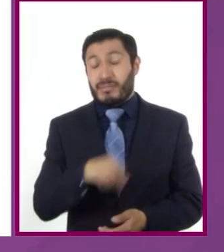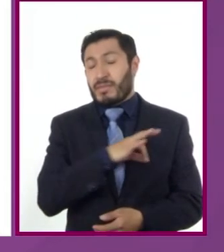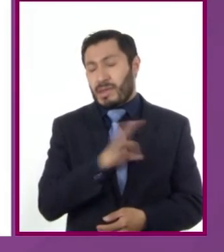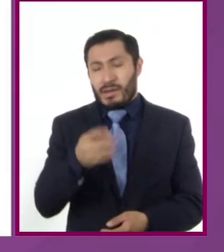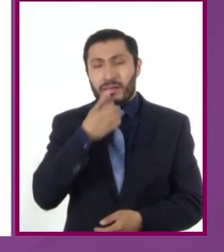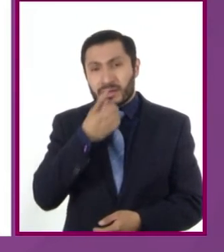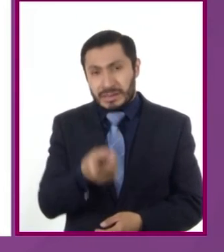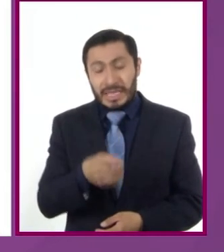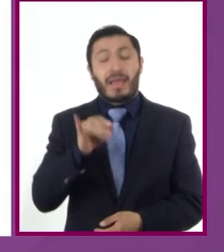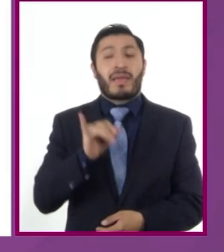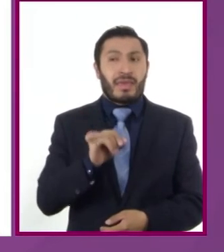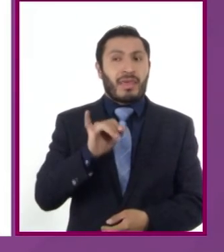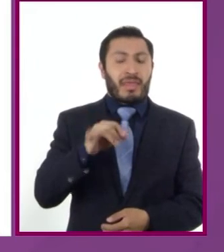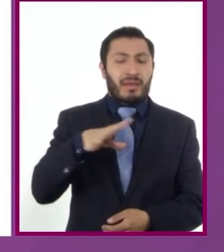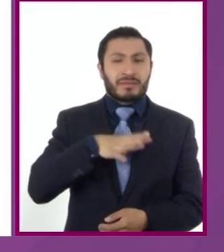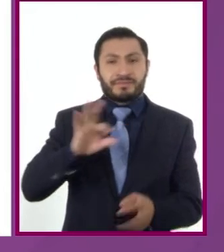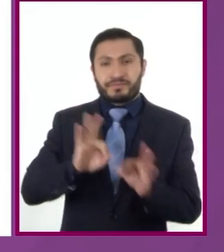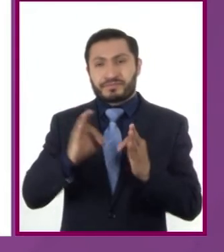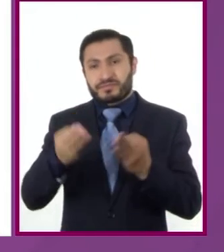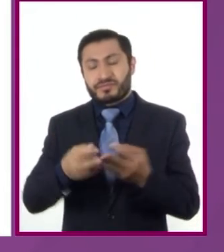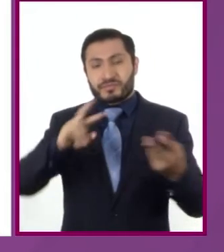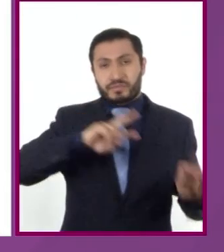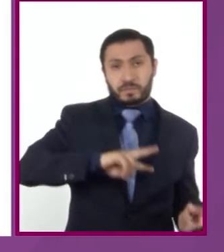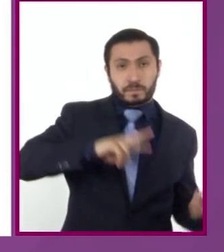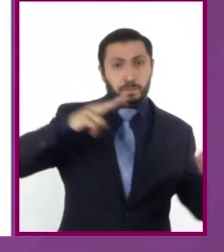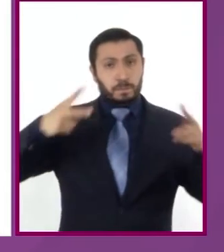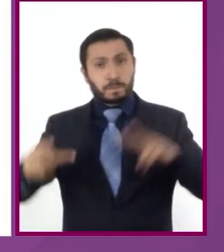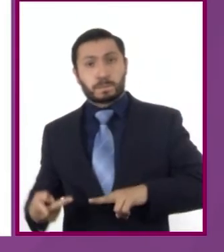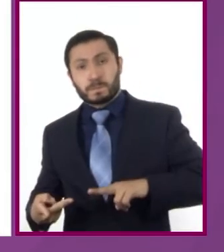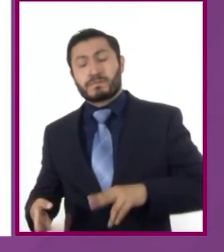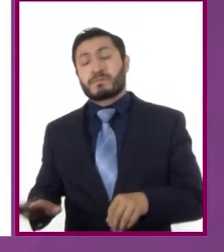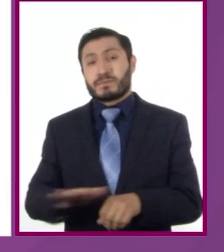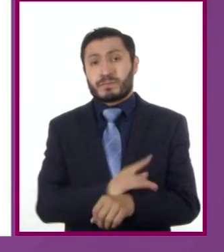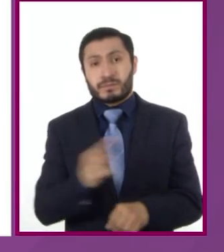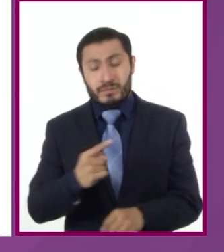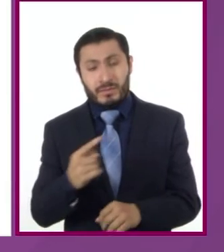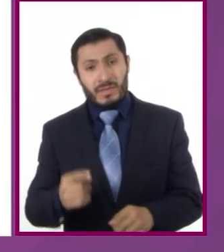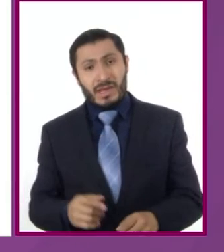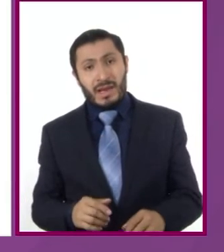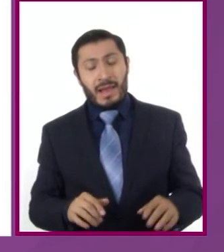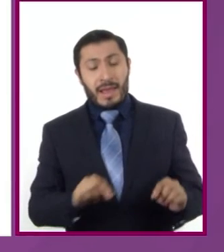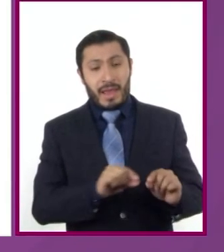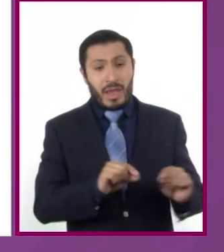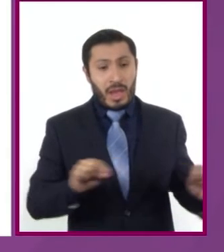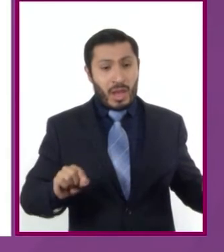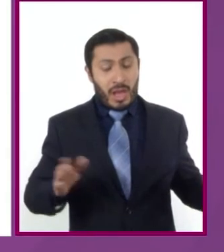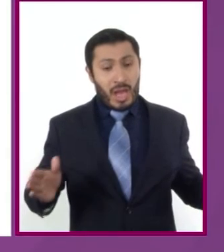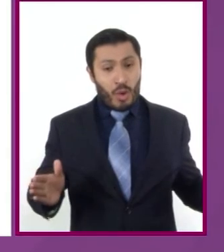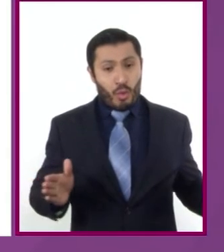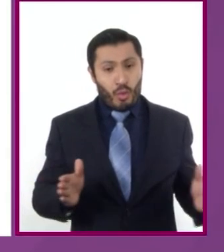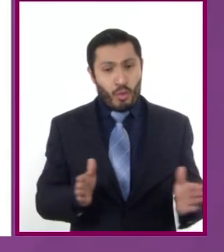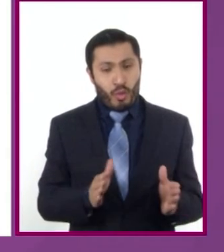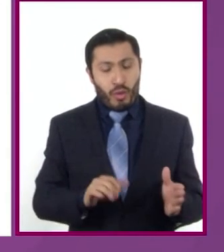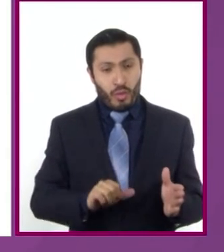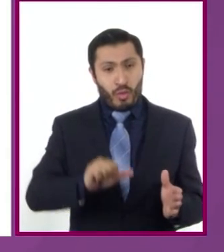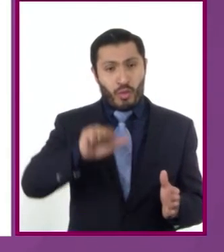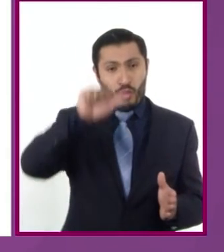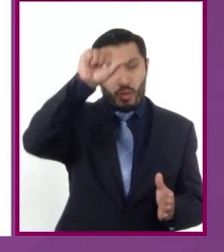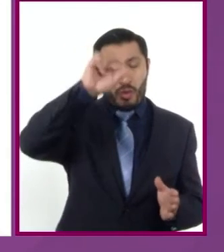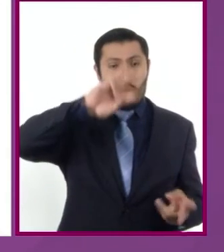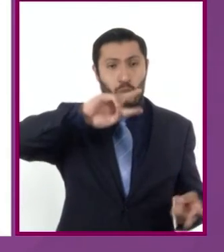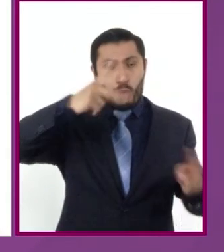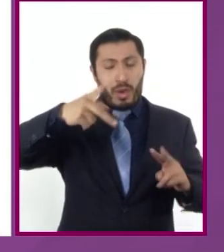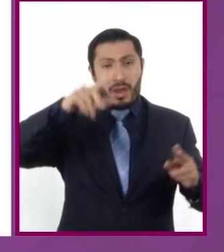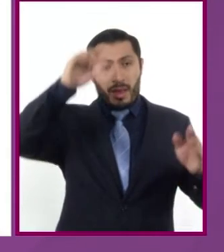Podemos afirmar que se tiene una proporcionalidad inversa, ya que al disminuir la base aumenta la altura, o al disminuir